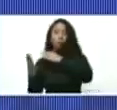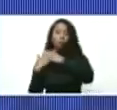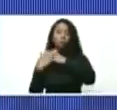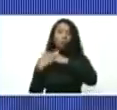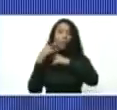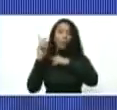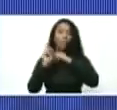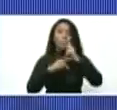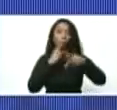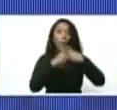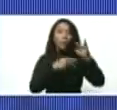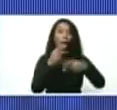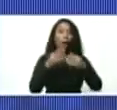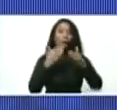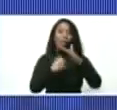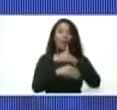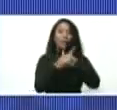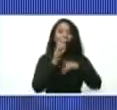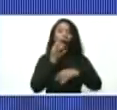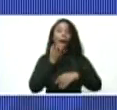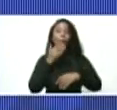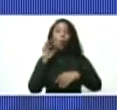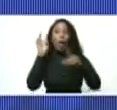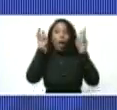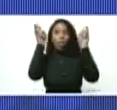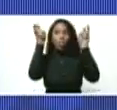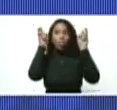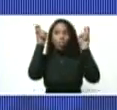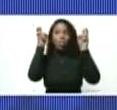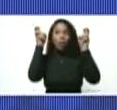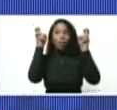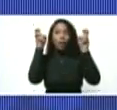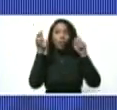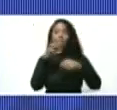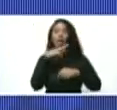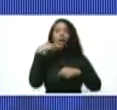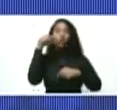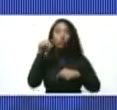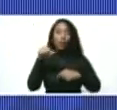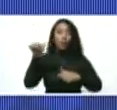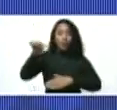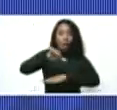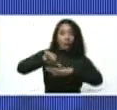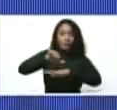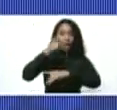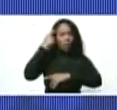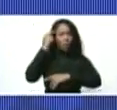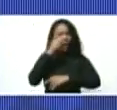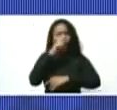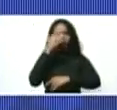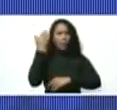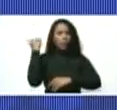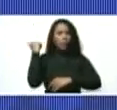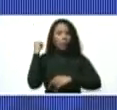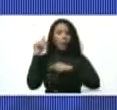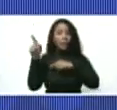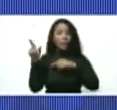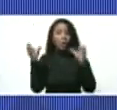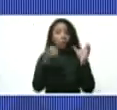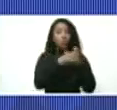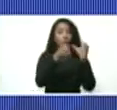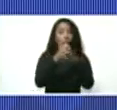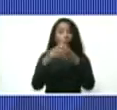estas políticas que se han avanzado, por ejemplo, en el área del azúcar y del aceite, ustedes recuerdan el año pasado, eran sectores